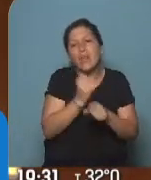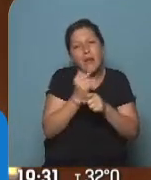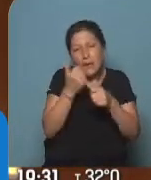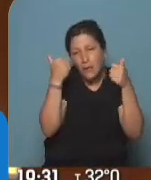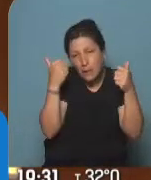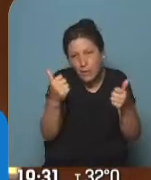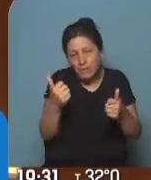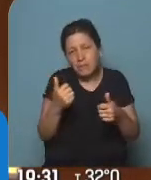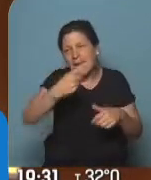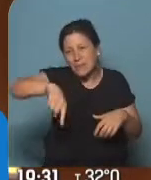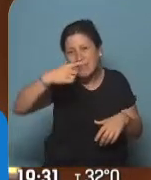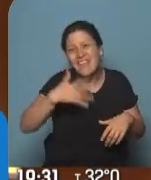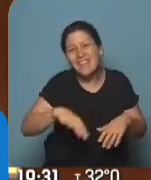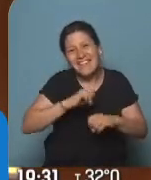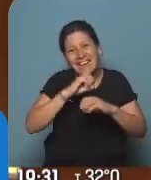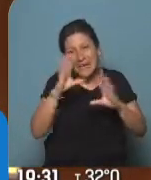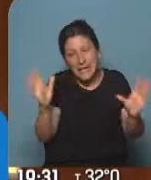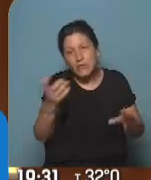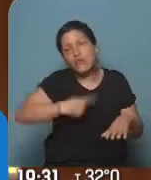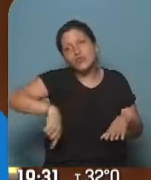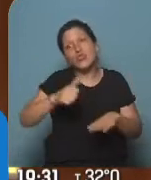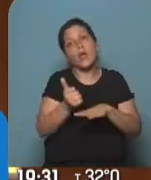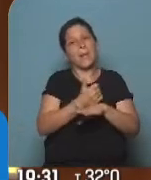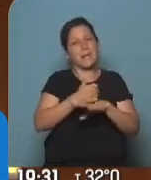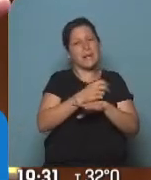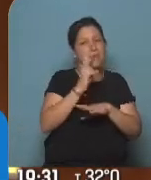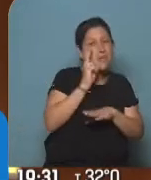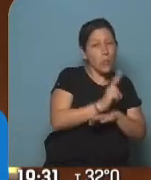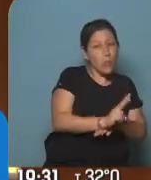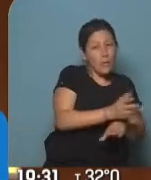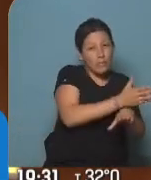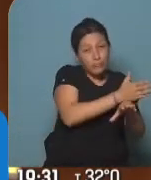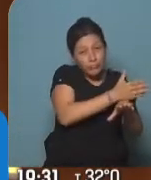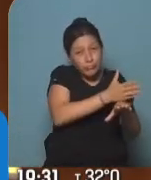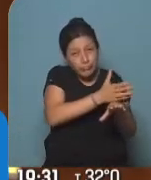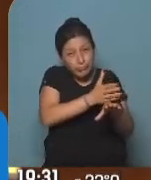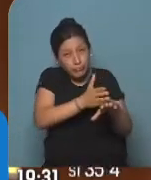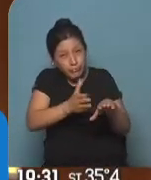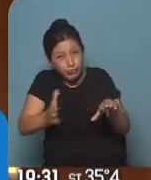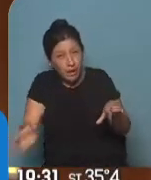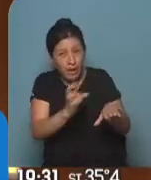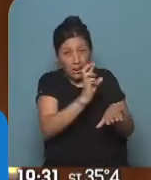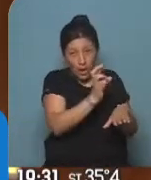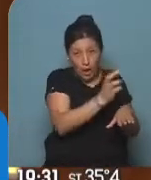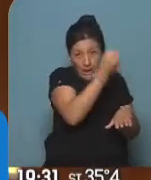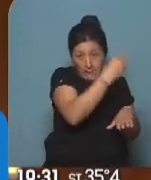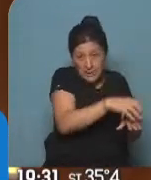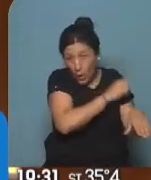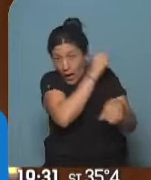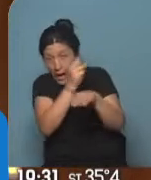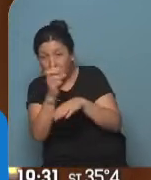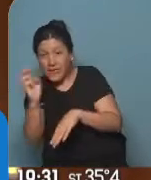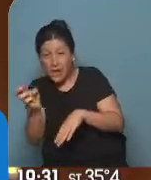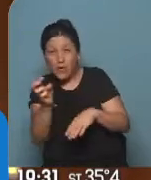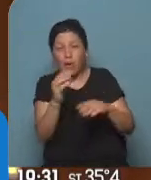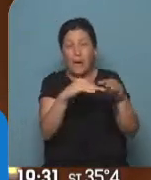ponerlo simple. Uno esperaría, si uno ve cómo fue la trayectoria del dólar desde que empezó este régimen, en promedio nunca estuvo a